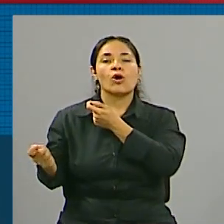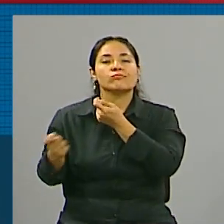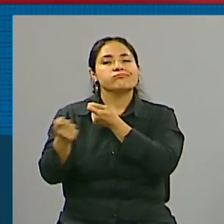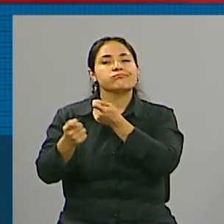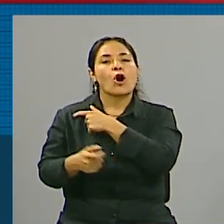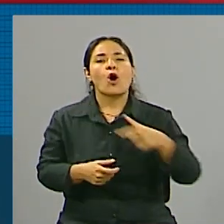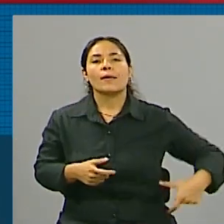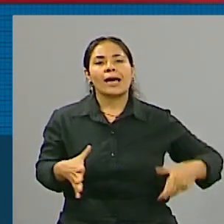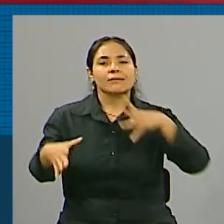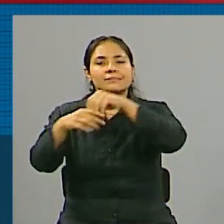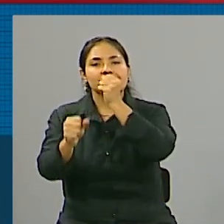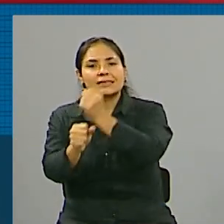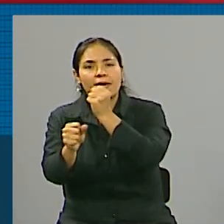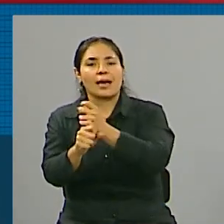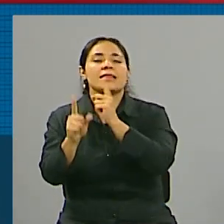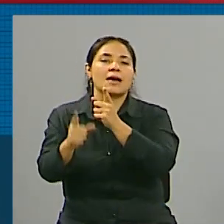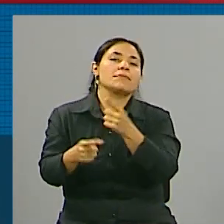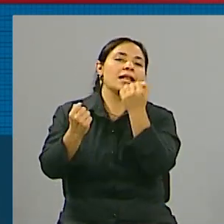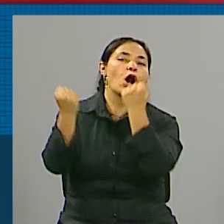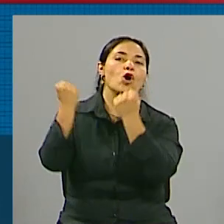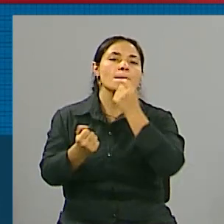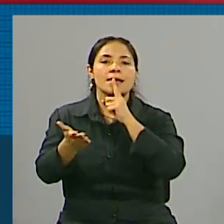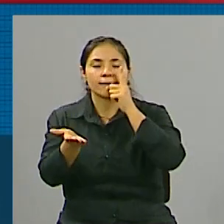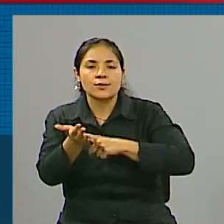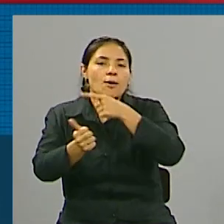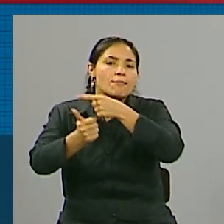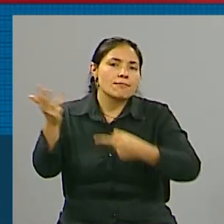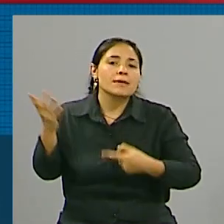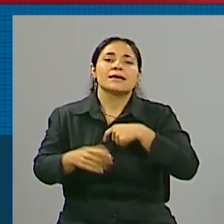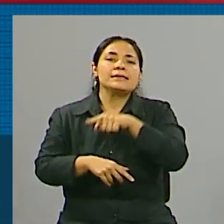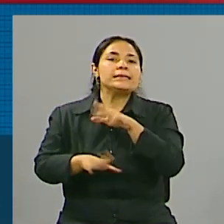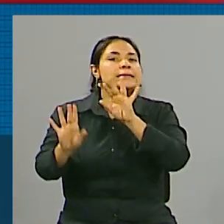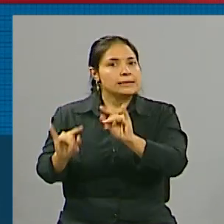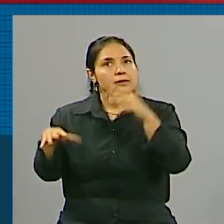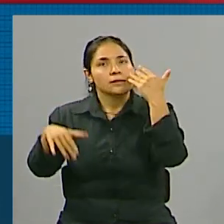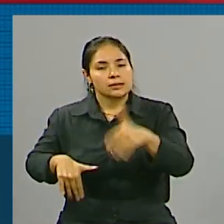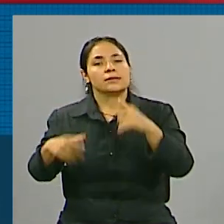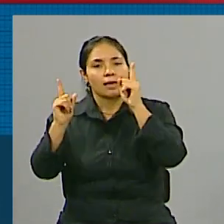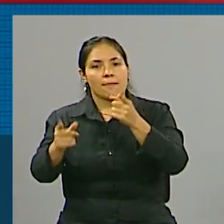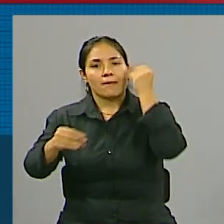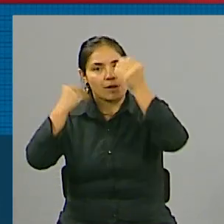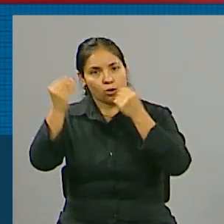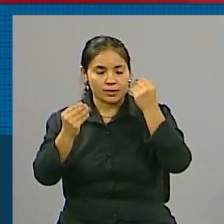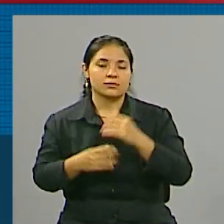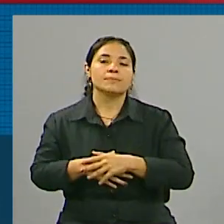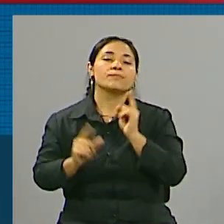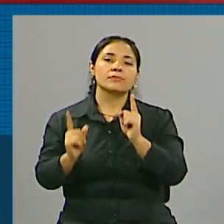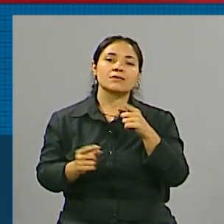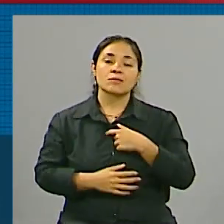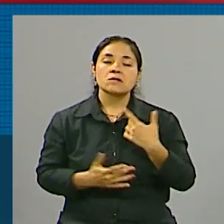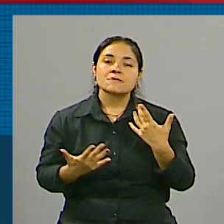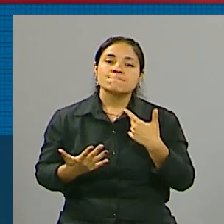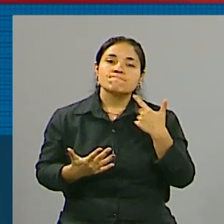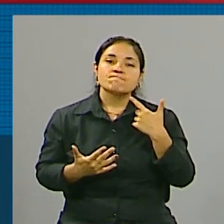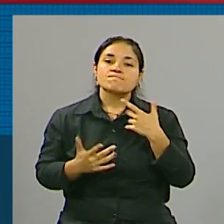pronto son los que llevan adelante las políticas económicas. La pregunta que te hacemos es, Federico, a partir de esto que se instalaba, que era la